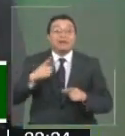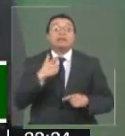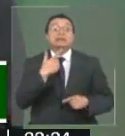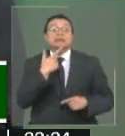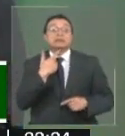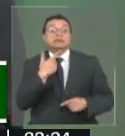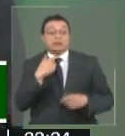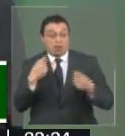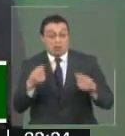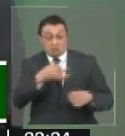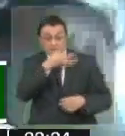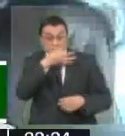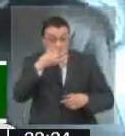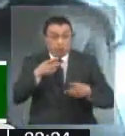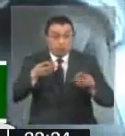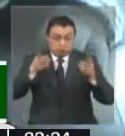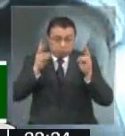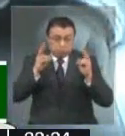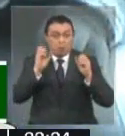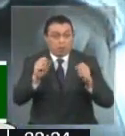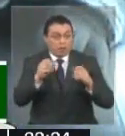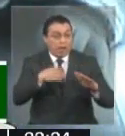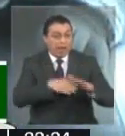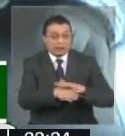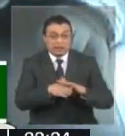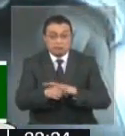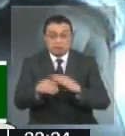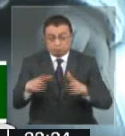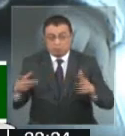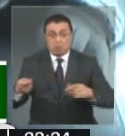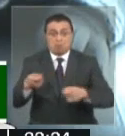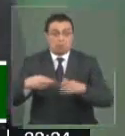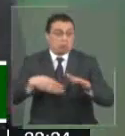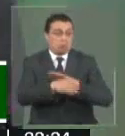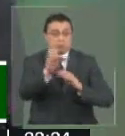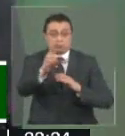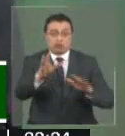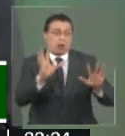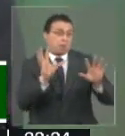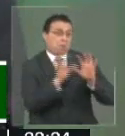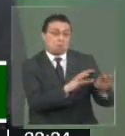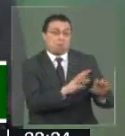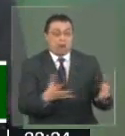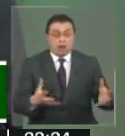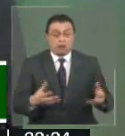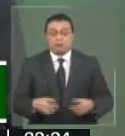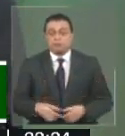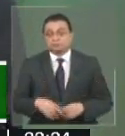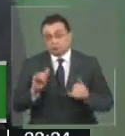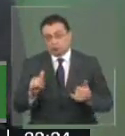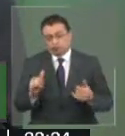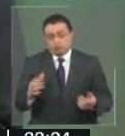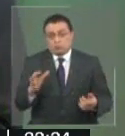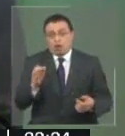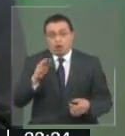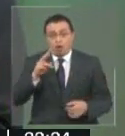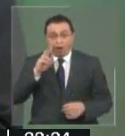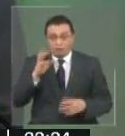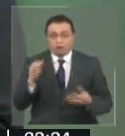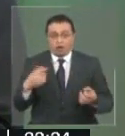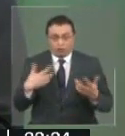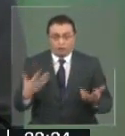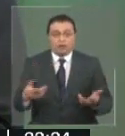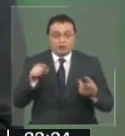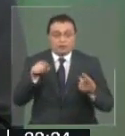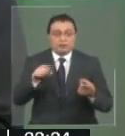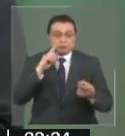derechos civiles, me imagino que es una buena oportunidad de negocio también. Absolutamente sí, yo creo que sí. Imagínate que, bueno, acá